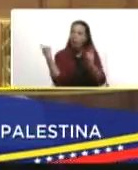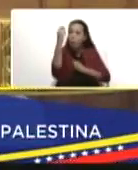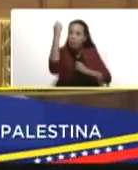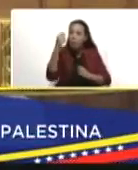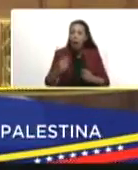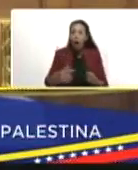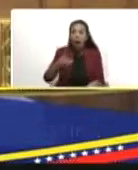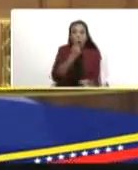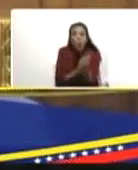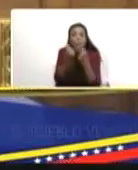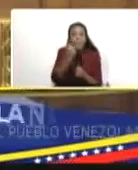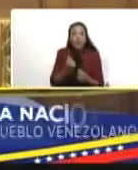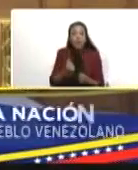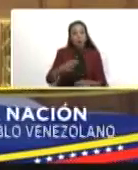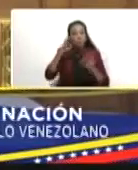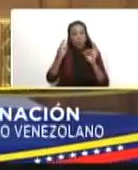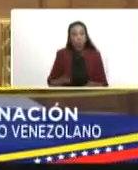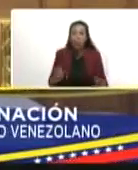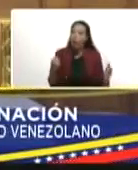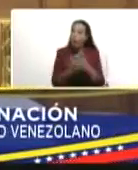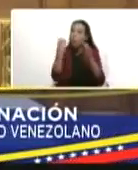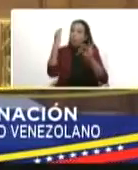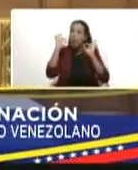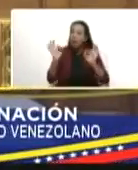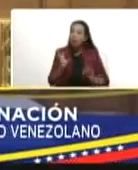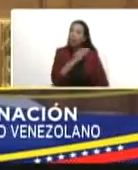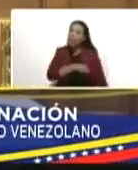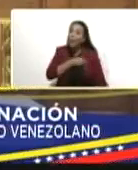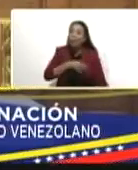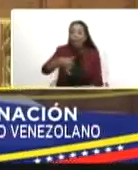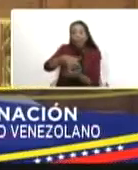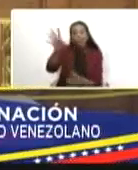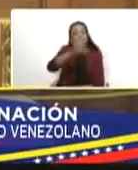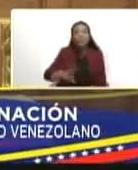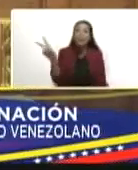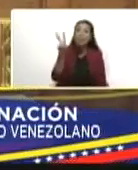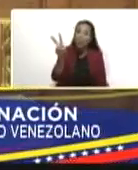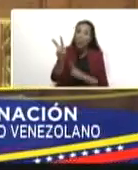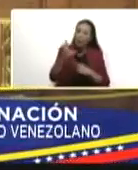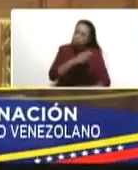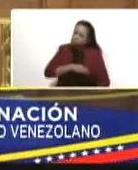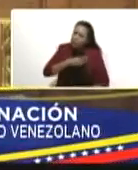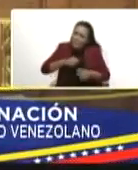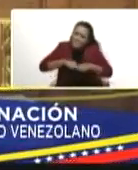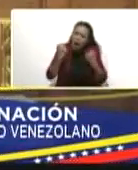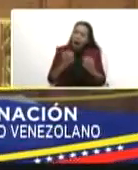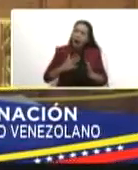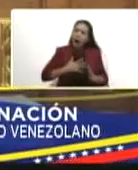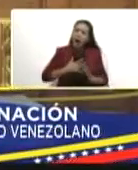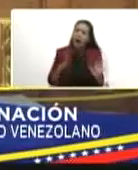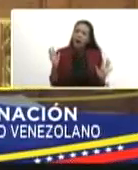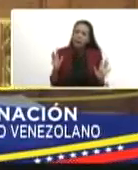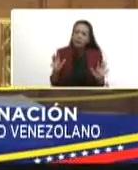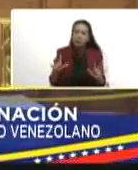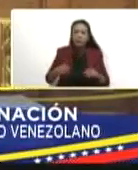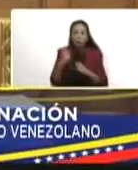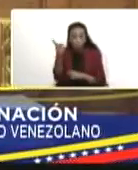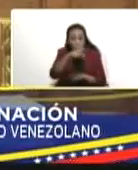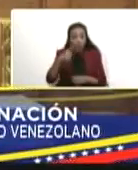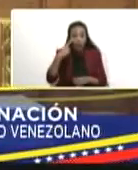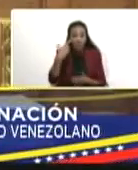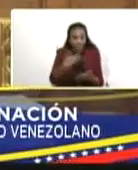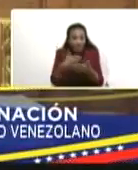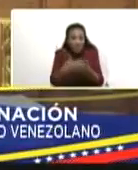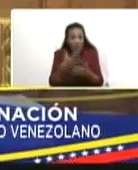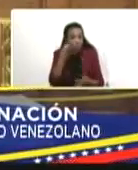economía y darle otro golpe a la moral republicana a la moral nacional todos ustedes fueron